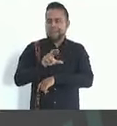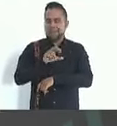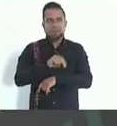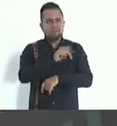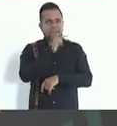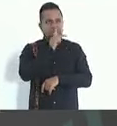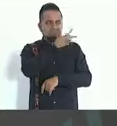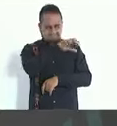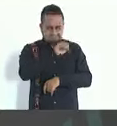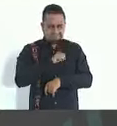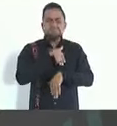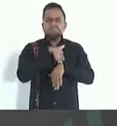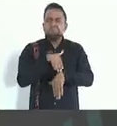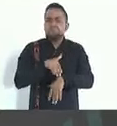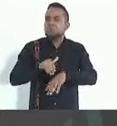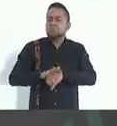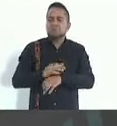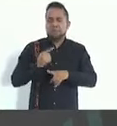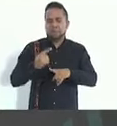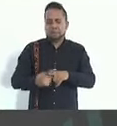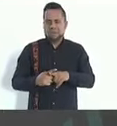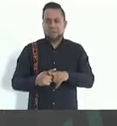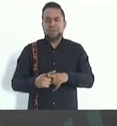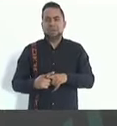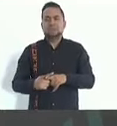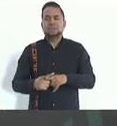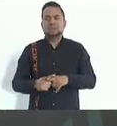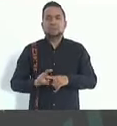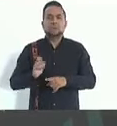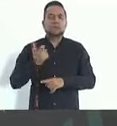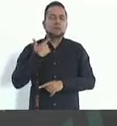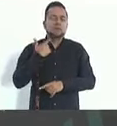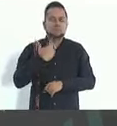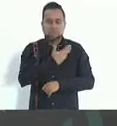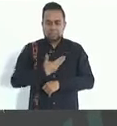porque el presidente Madero